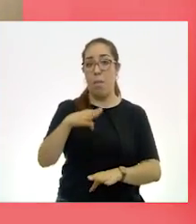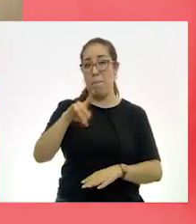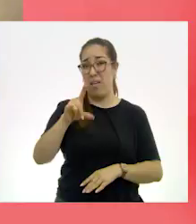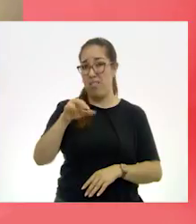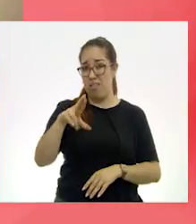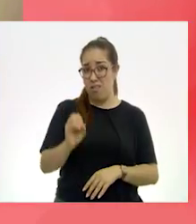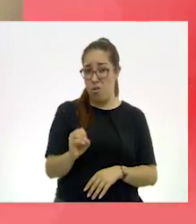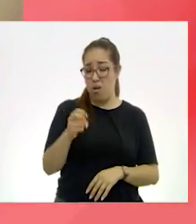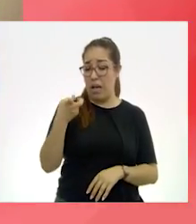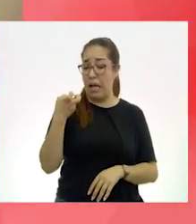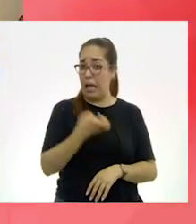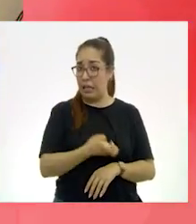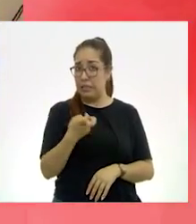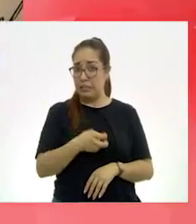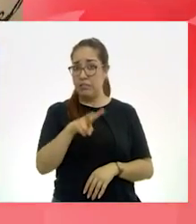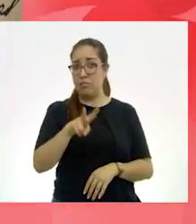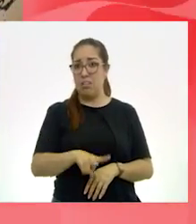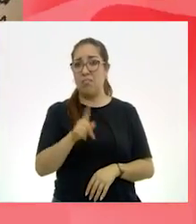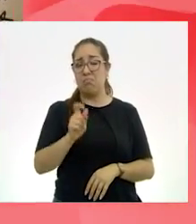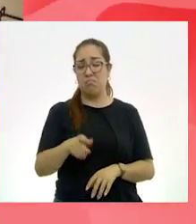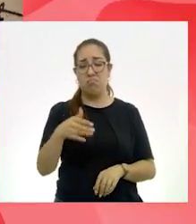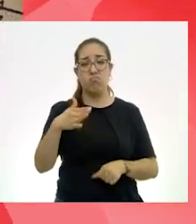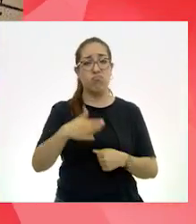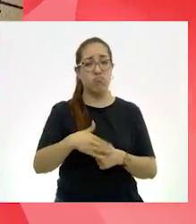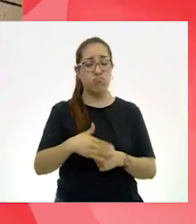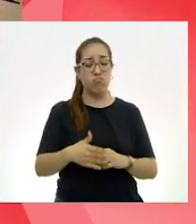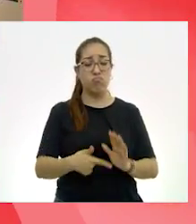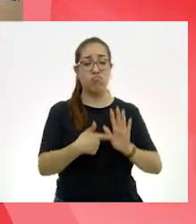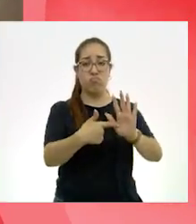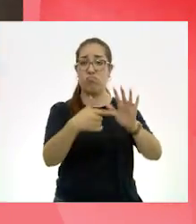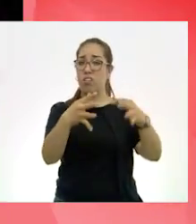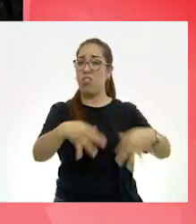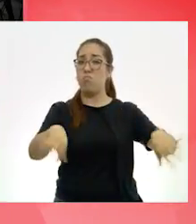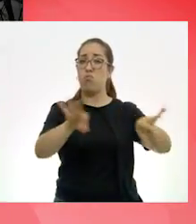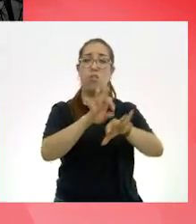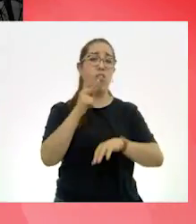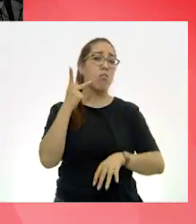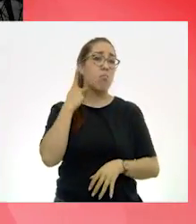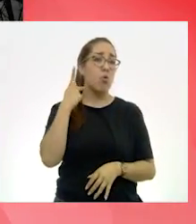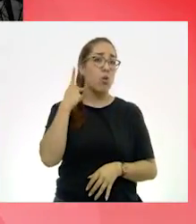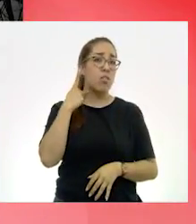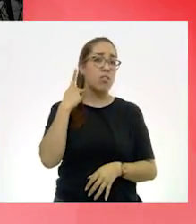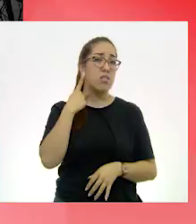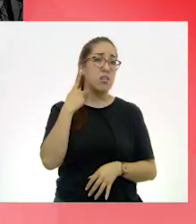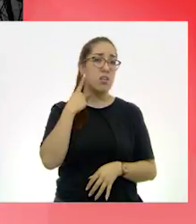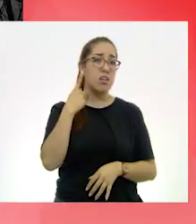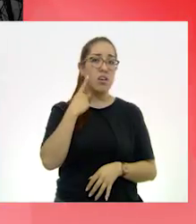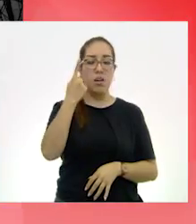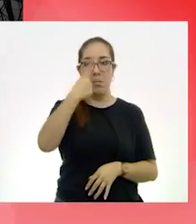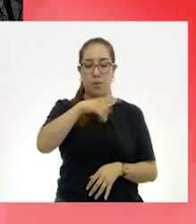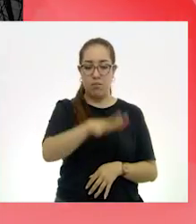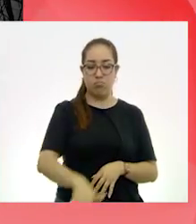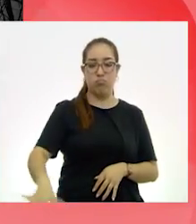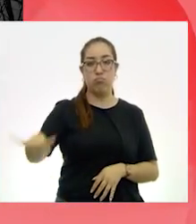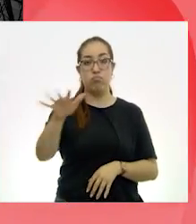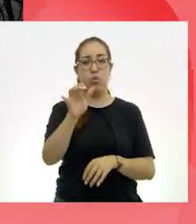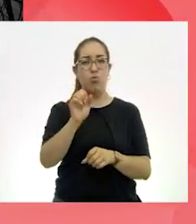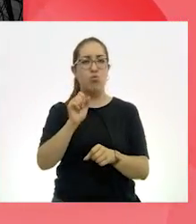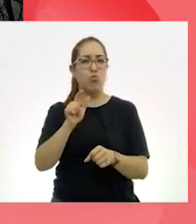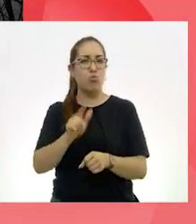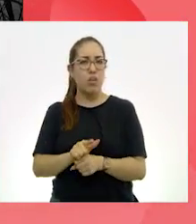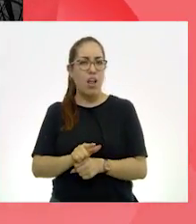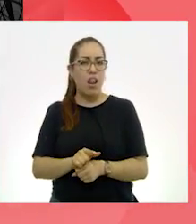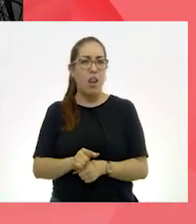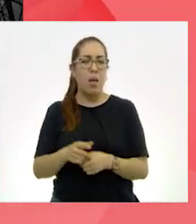se convierten además en una bandera política reivindicadora social, no solo